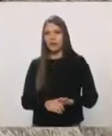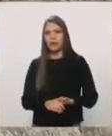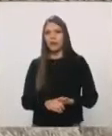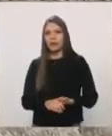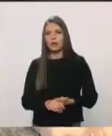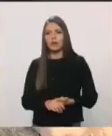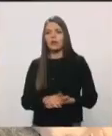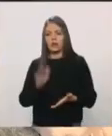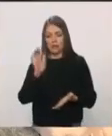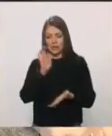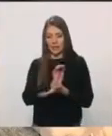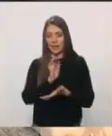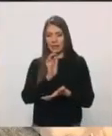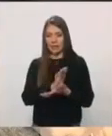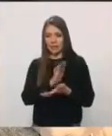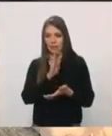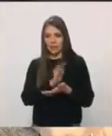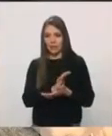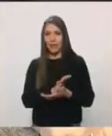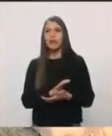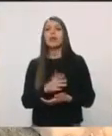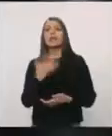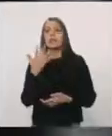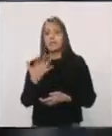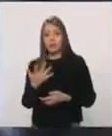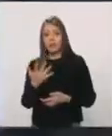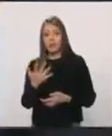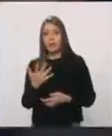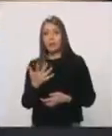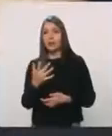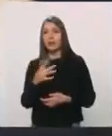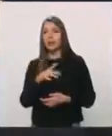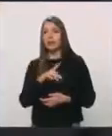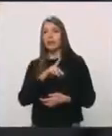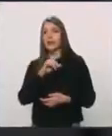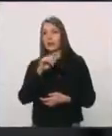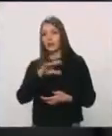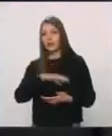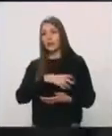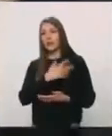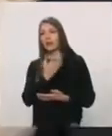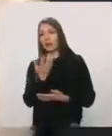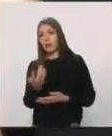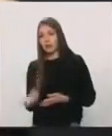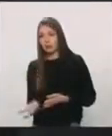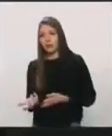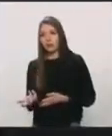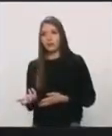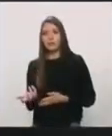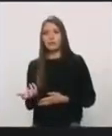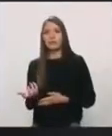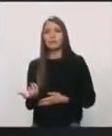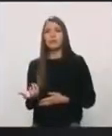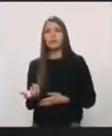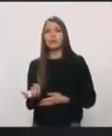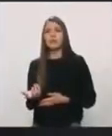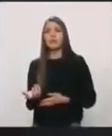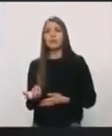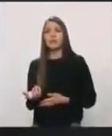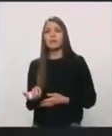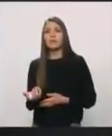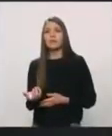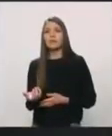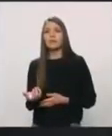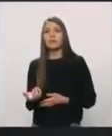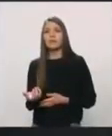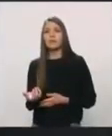barrido, Ok. muy bien. 4, 5, y cuando ya sea, muy Hacia bien, acá. cambias, exactamente. Y yo voy a hacer 5